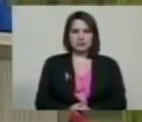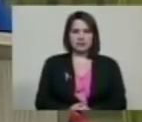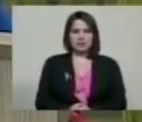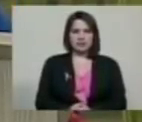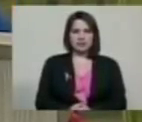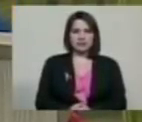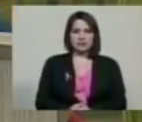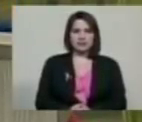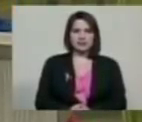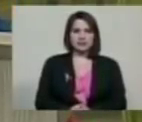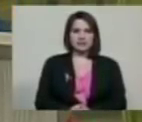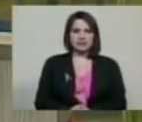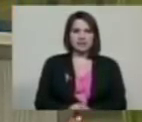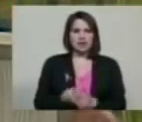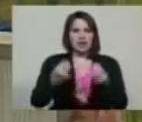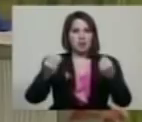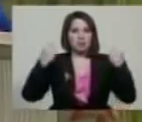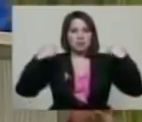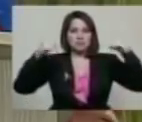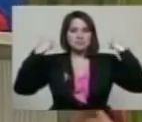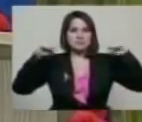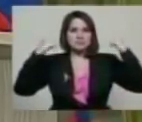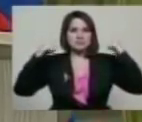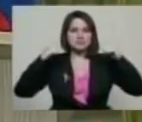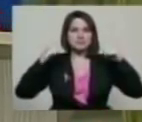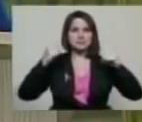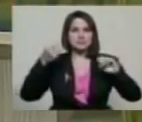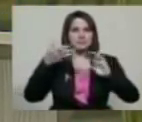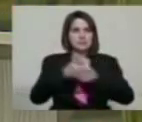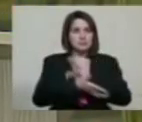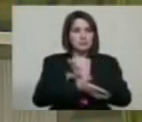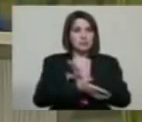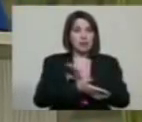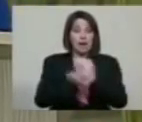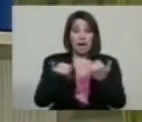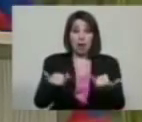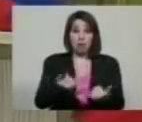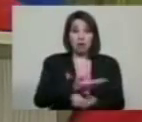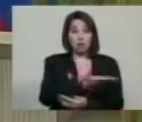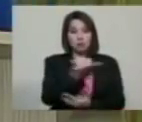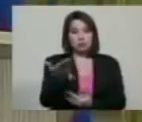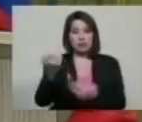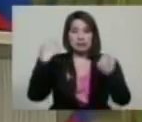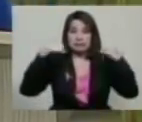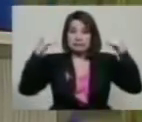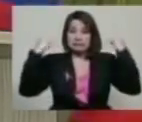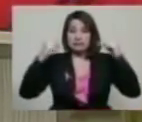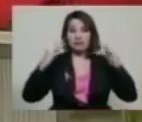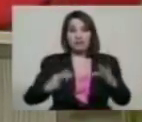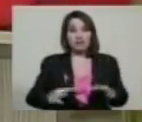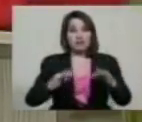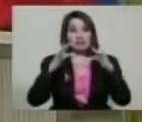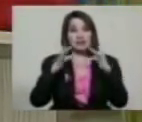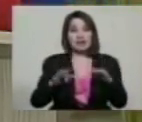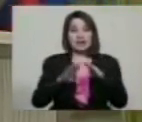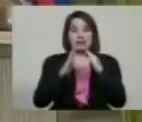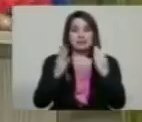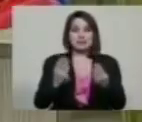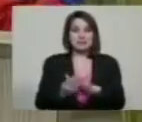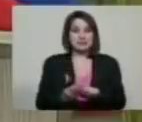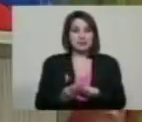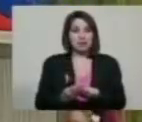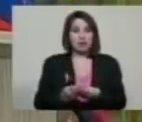lugares del mundo para su entrenamiento y preparación. Ahora, la preparación física del músculo, de la fuerza,